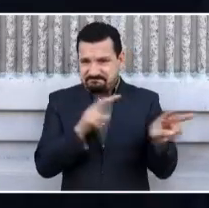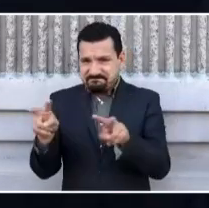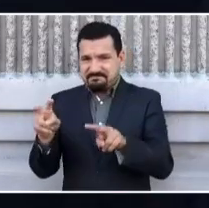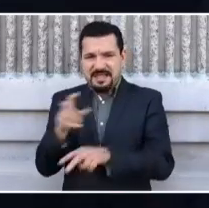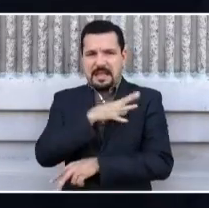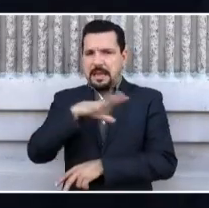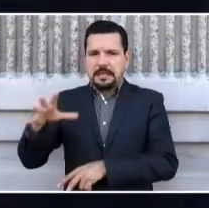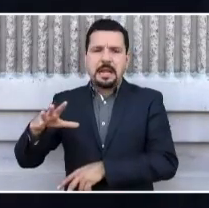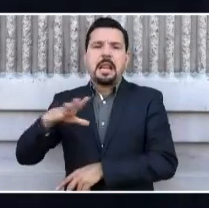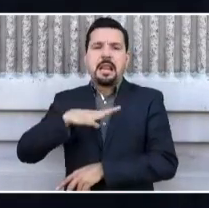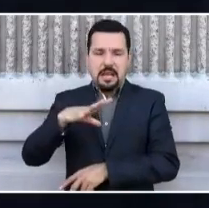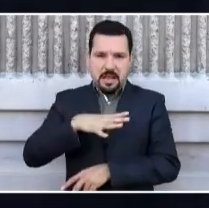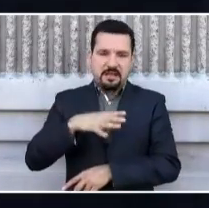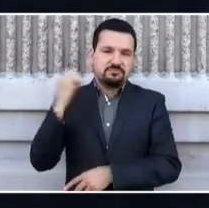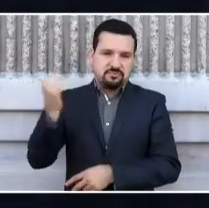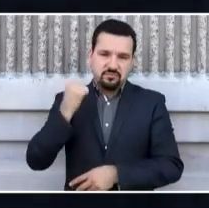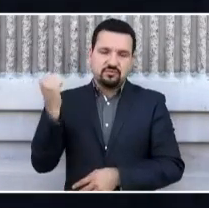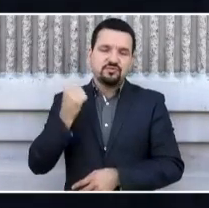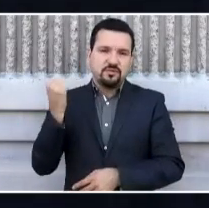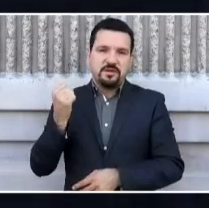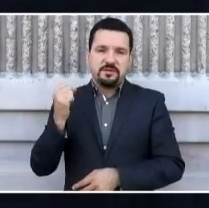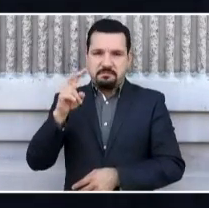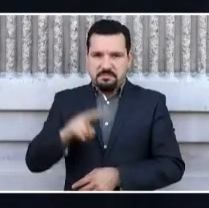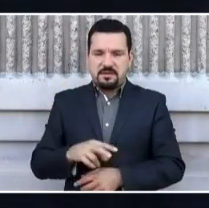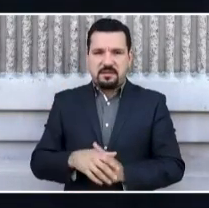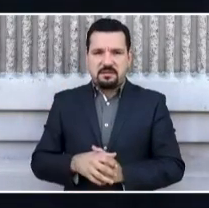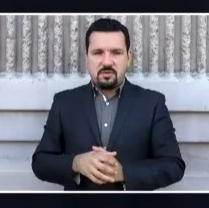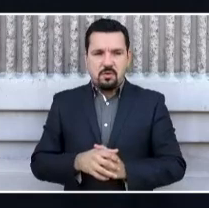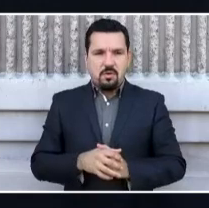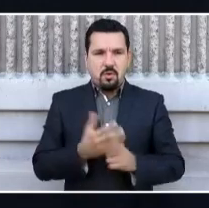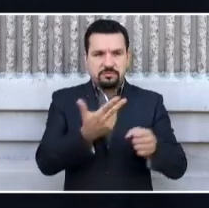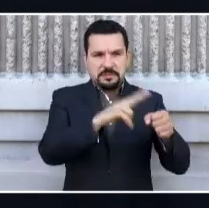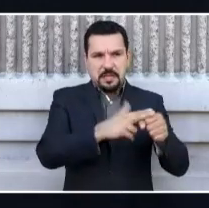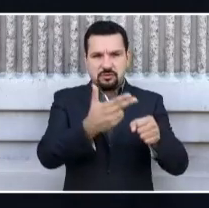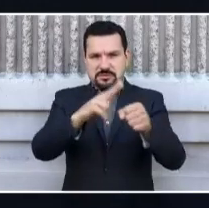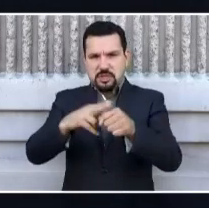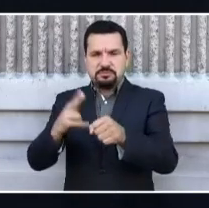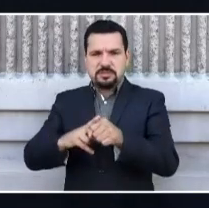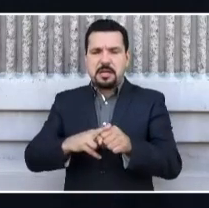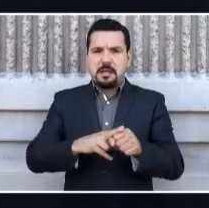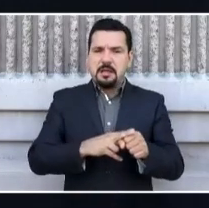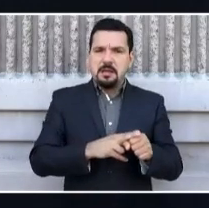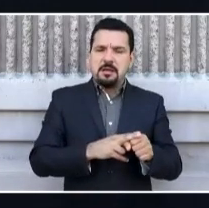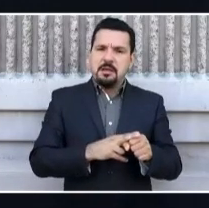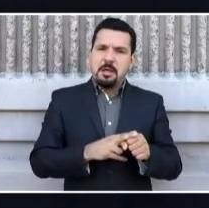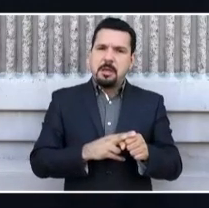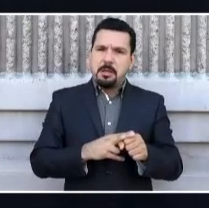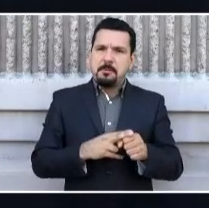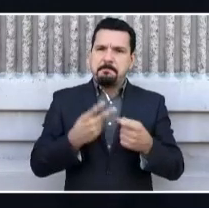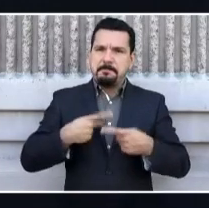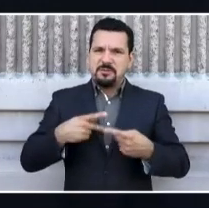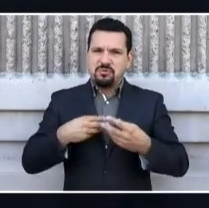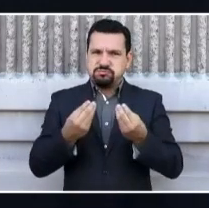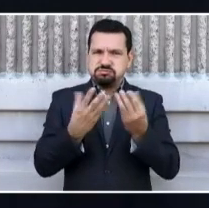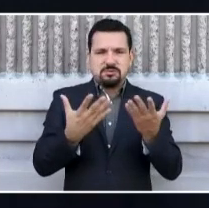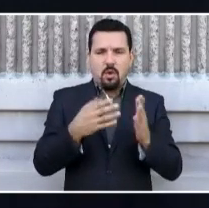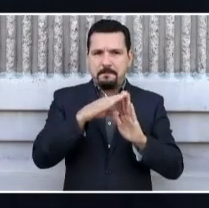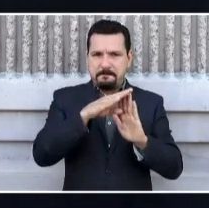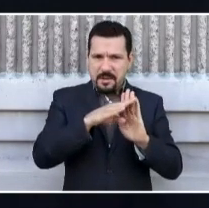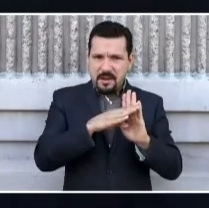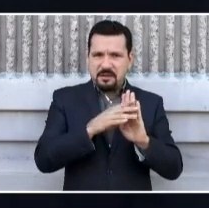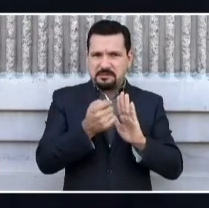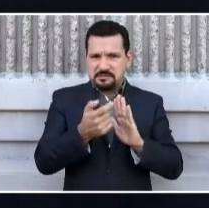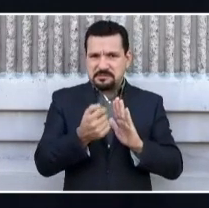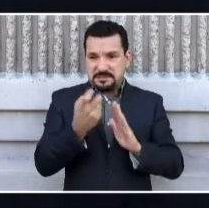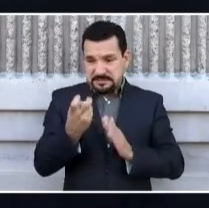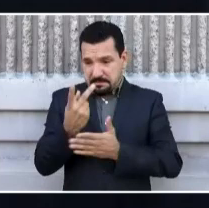tenemos. Afortunadamente, la capacidad hospitalaria disminuyó. El plan de reconversión